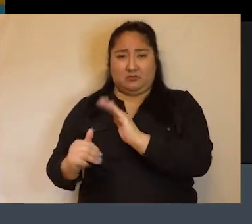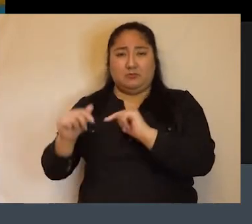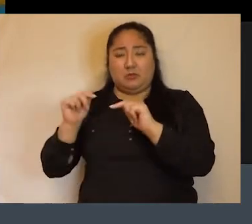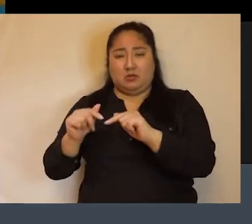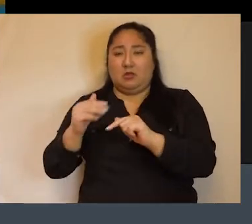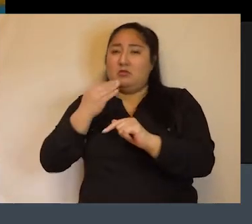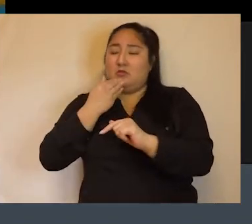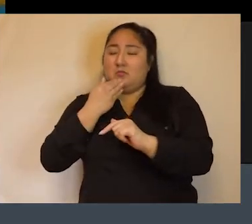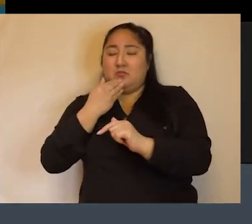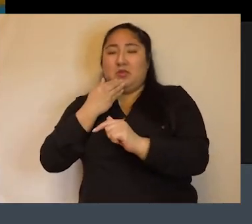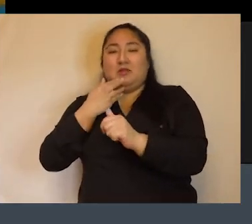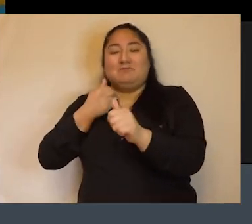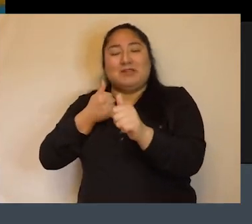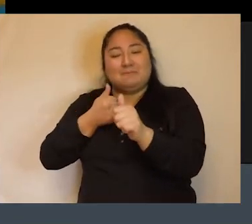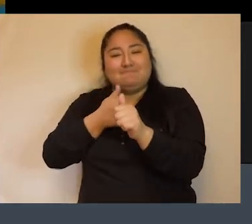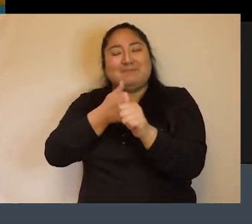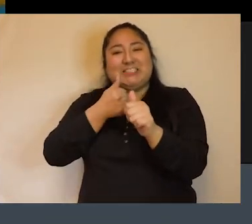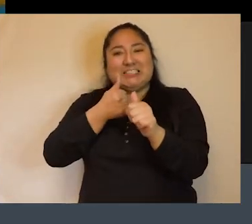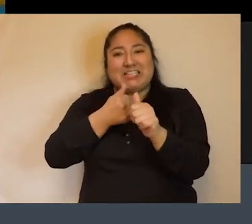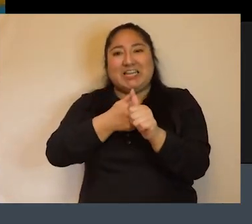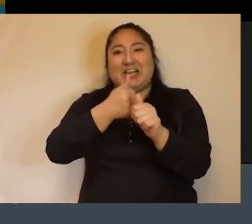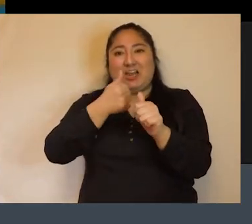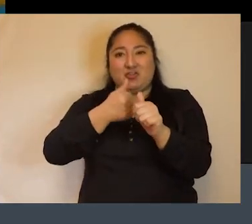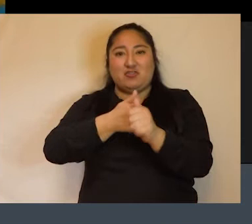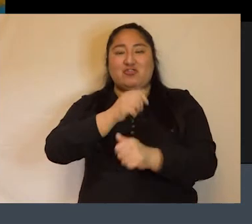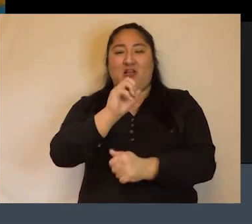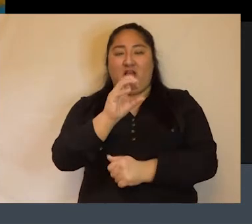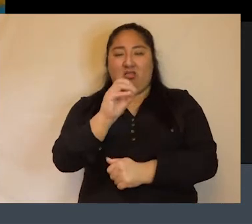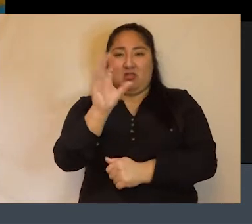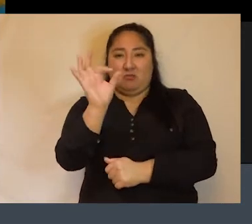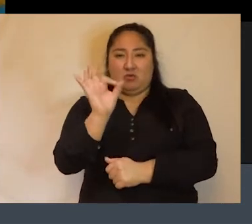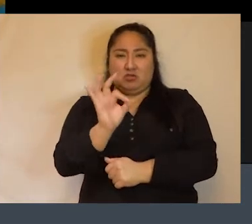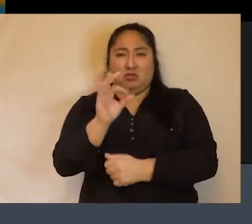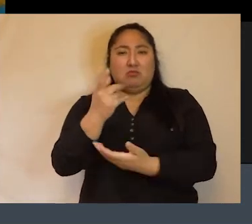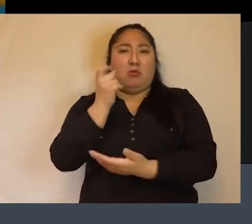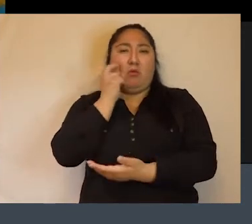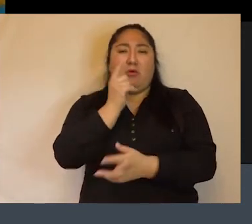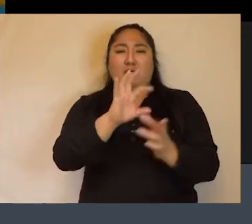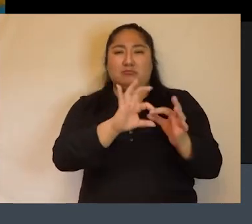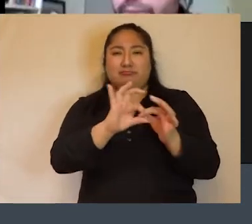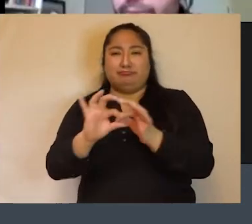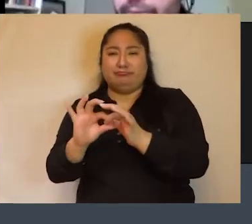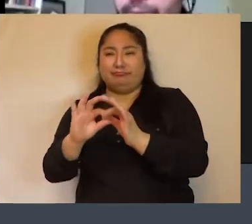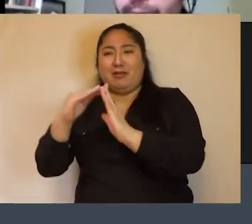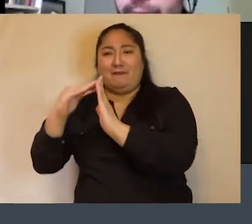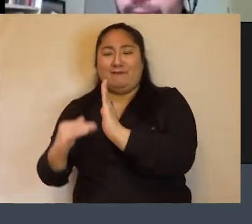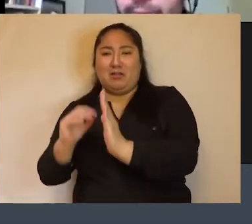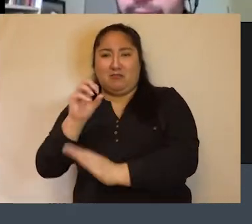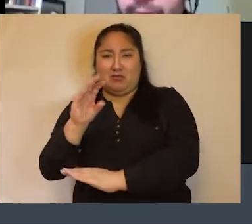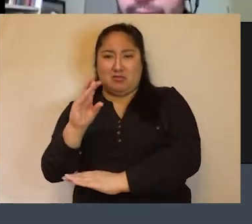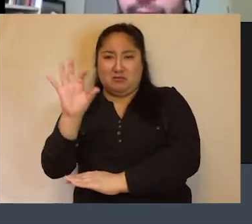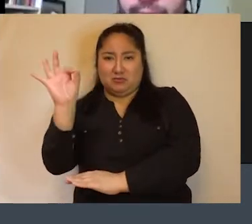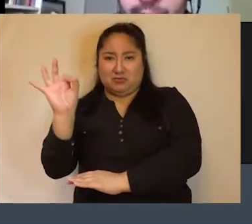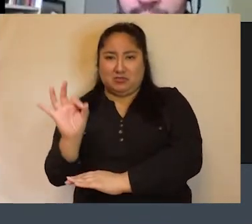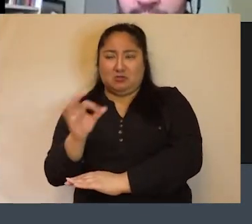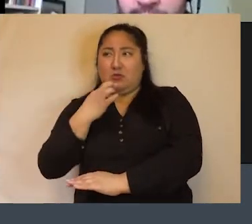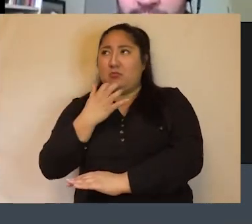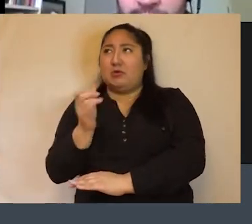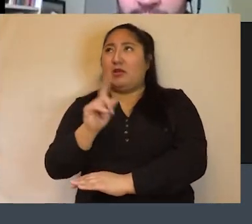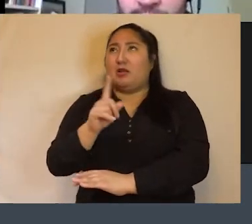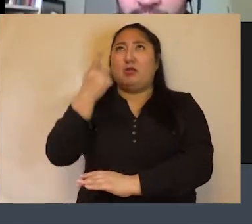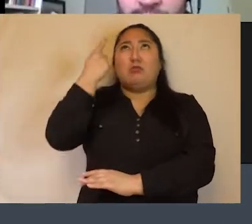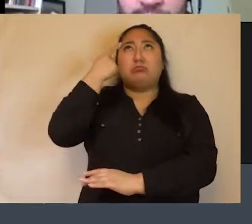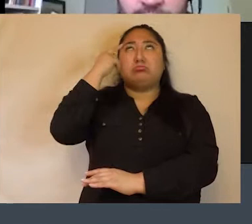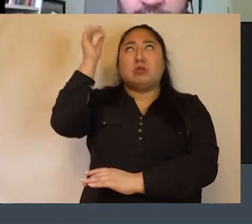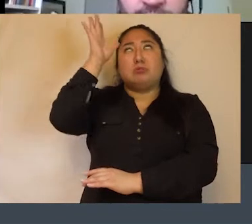y que obviamente están más cercanos del retiro del 10%, el efecto va a ser cercano al 10%, porque no hay que hacerse